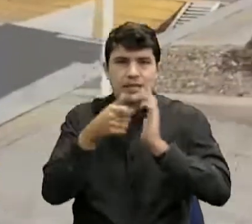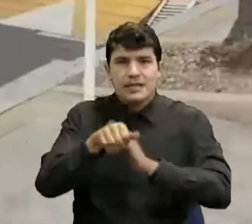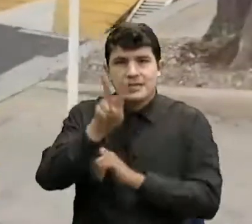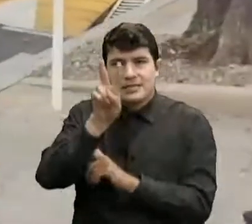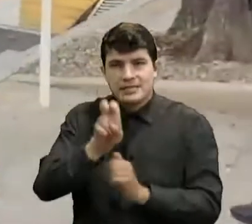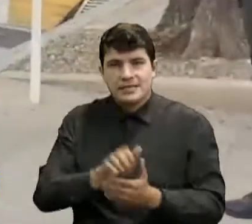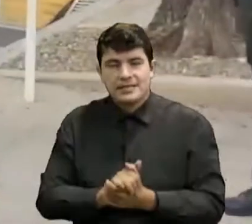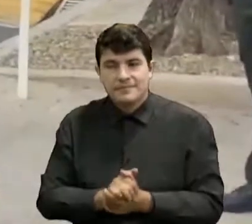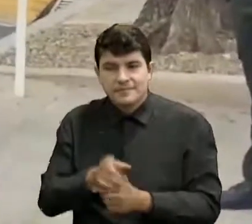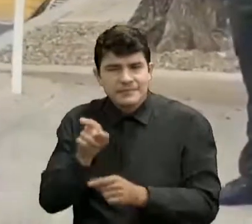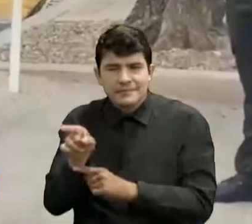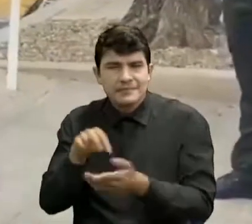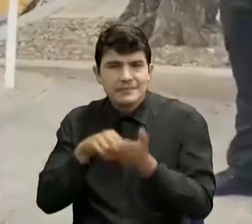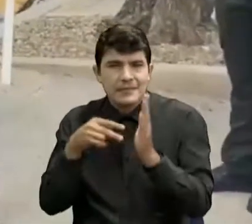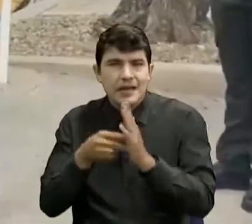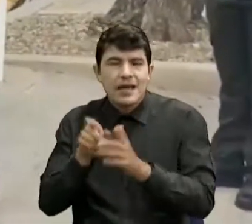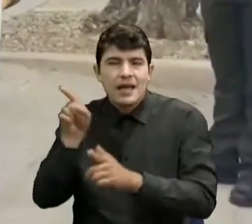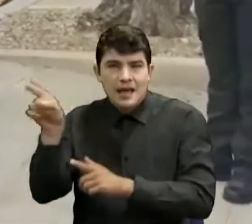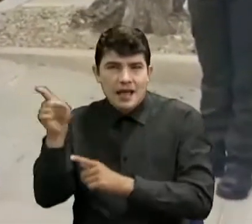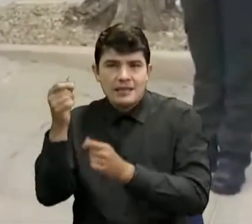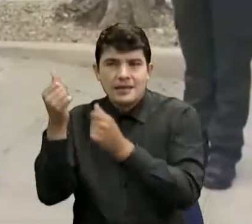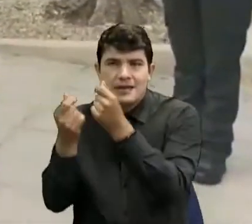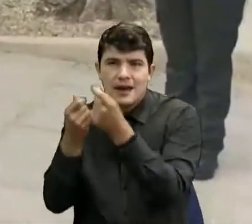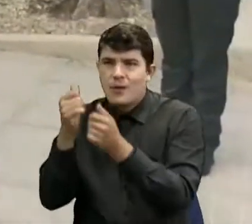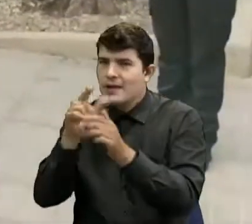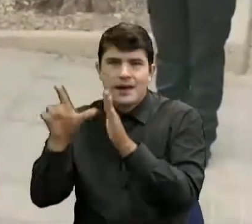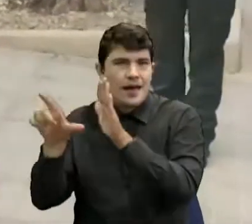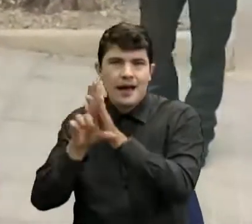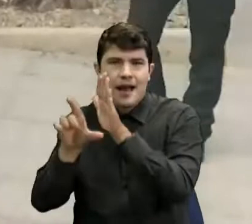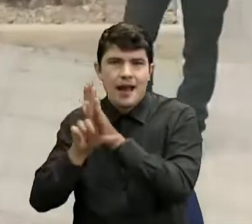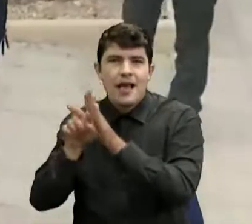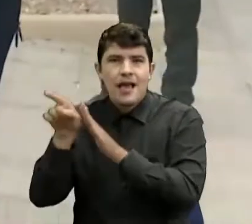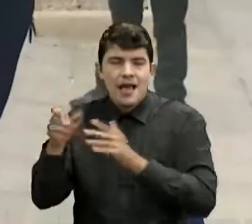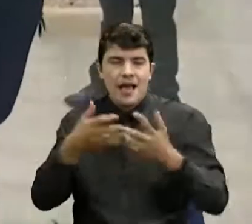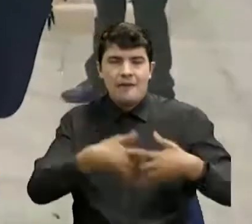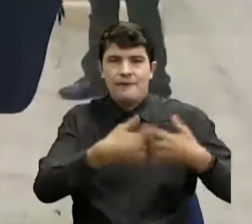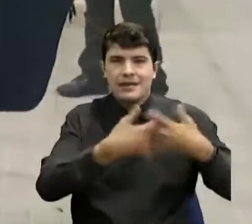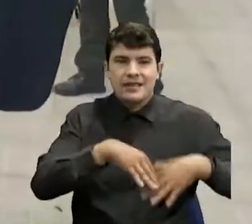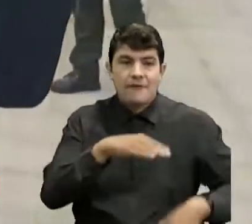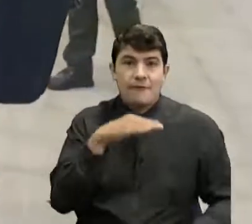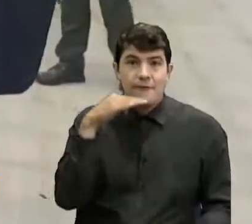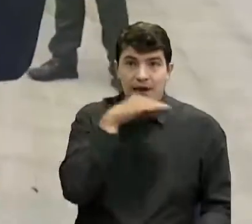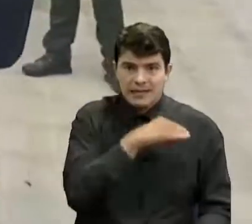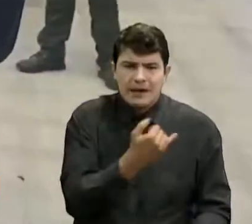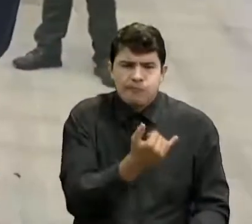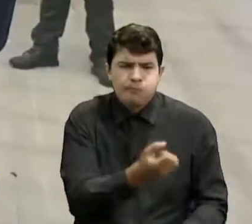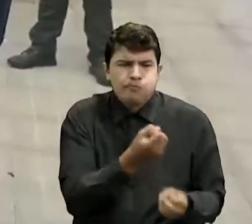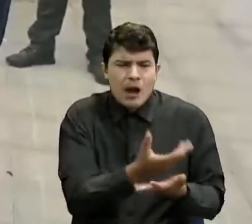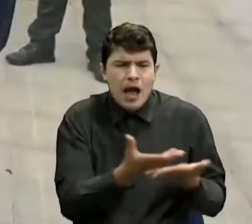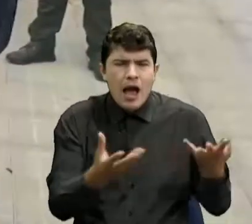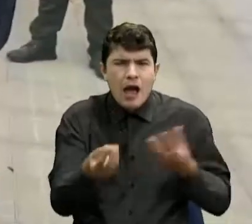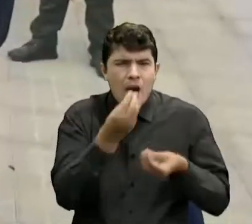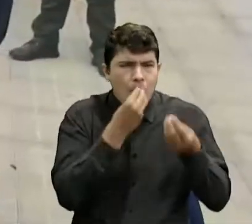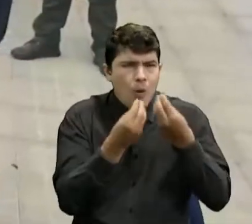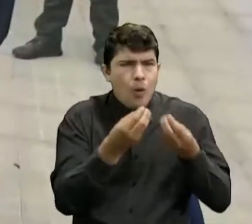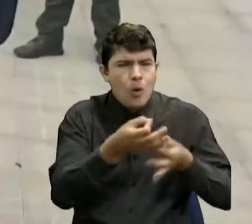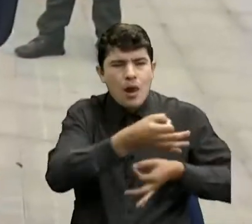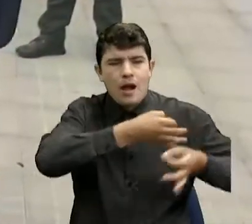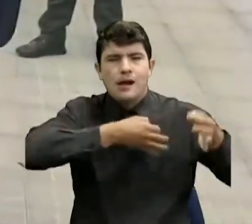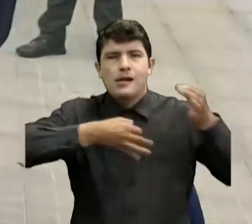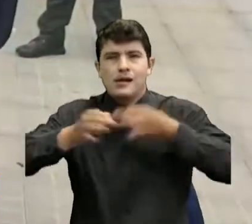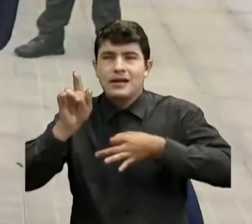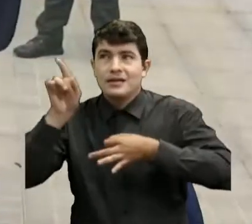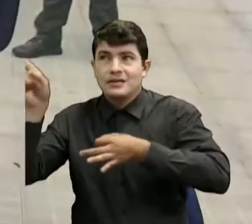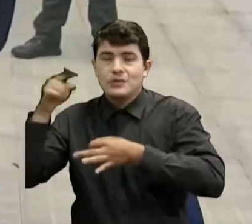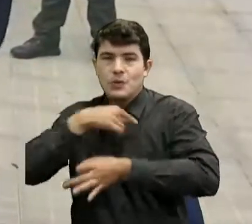con dinero procedente de China y Turquía a través de una empresa fachada dedicada a la comercialización de productos alimenticios ubicados en el municipio de Villa